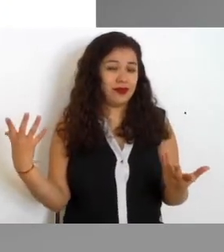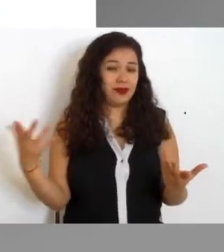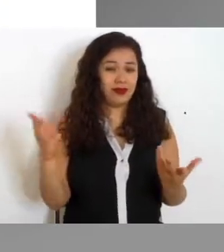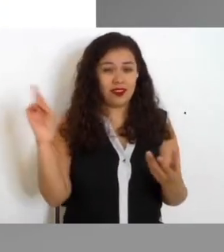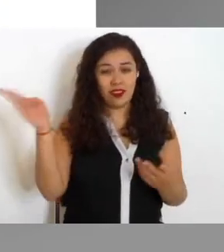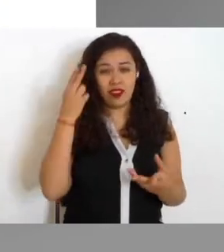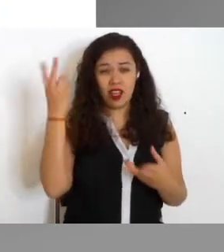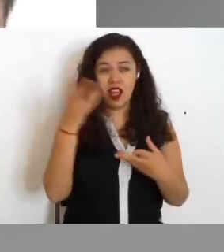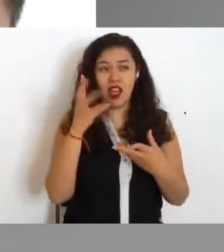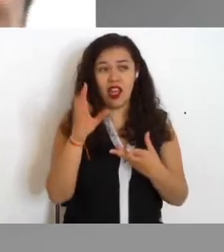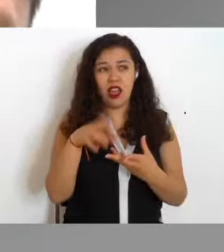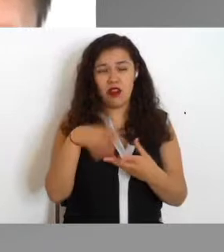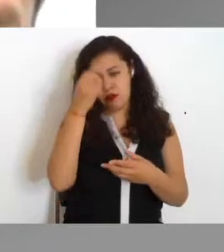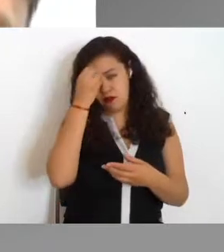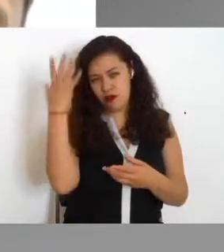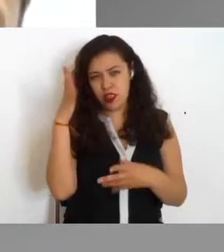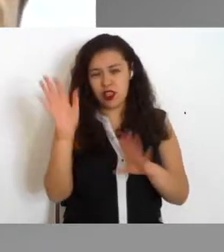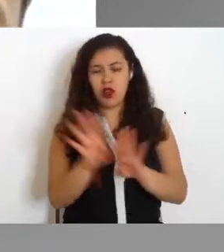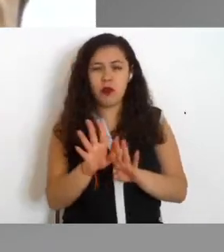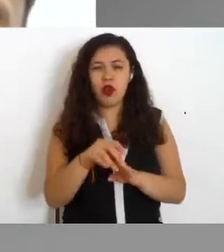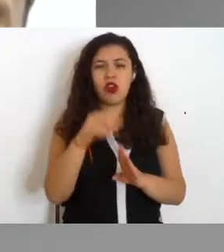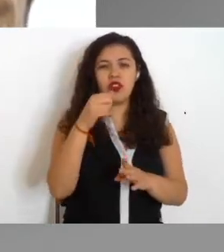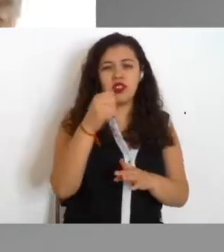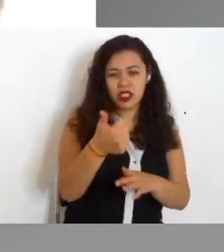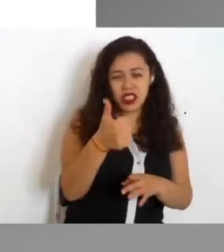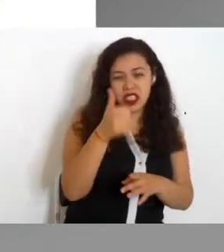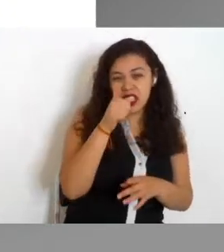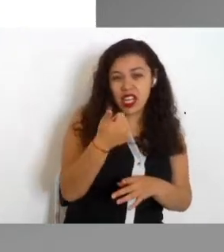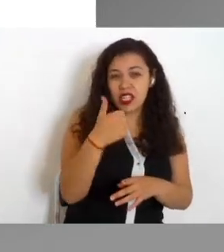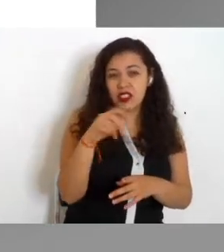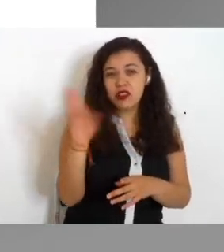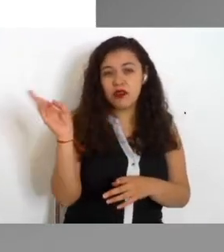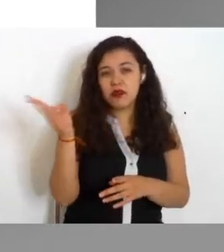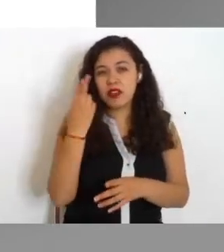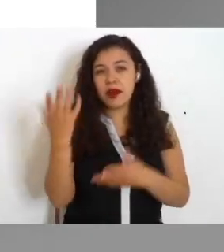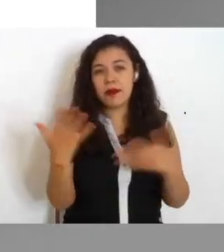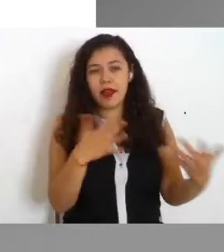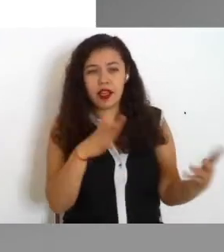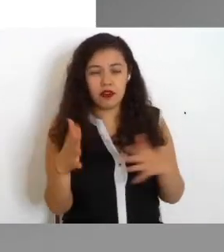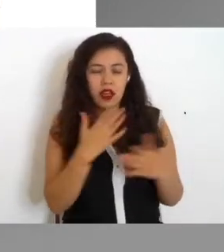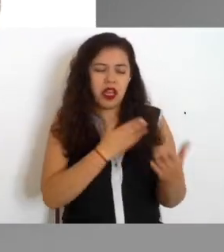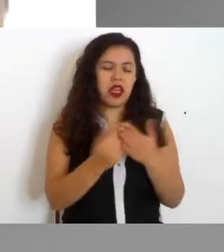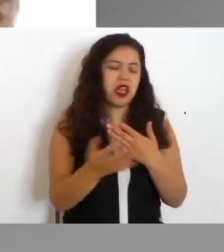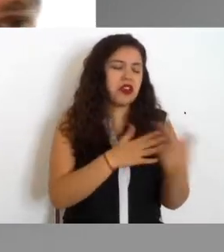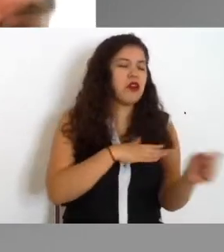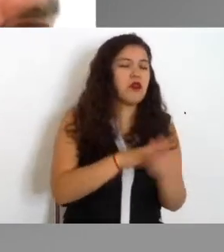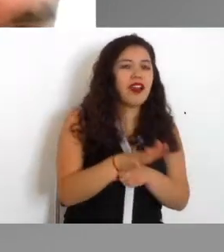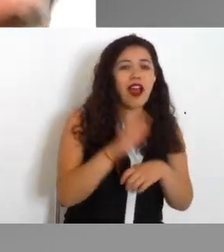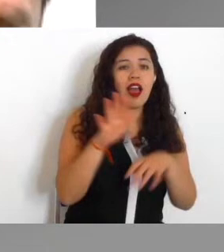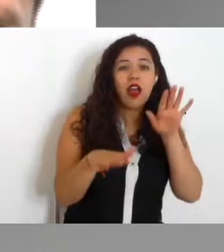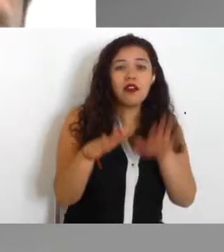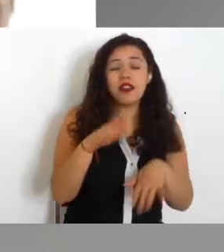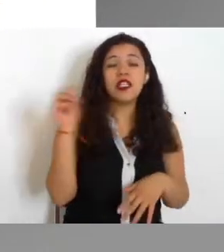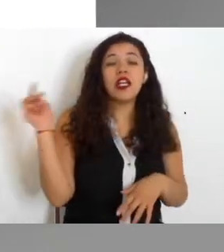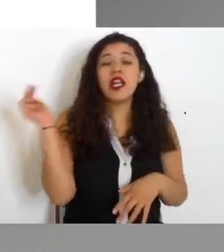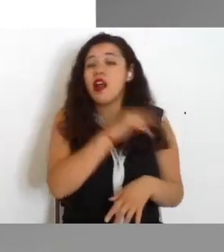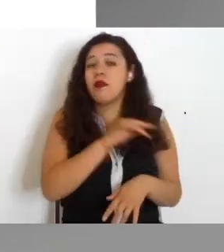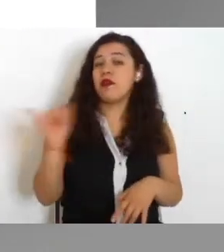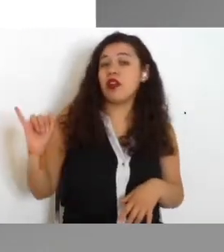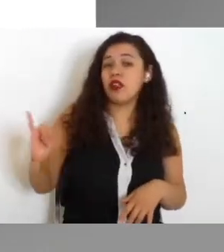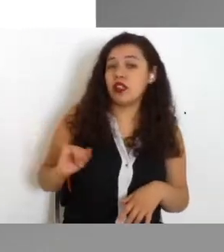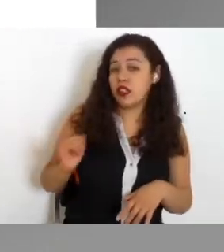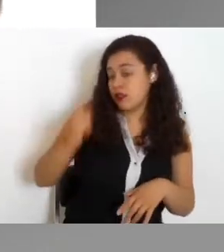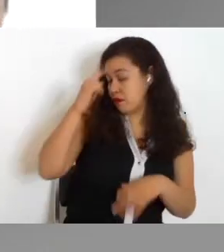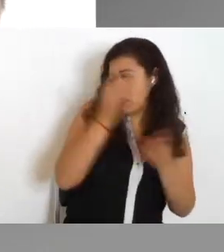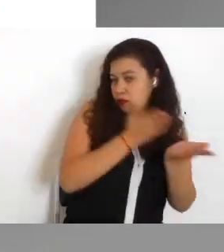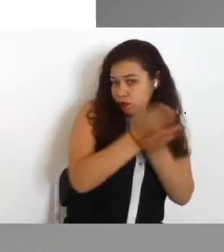menos es con una media docena. ¿Qué acciones son las que emprendemos? Son diferentes, en algunas les interesa inmediatamente ver el tema de la